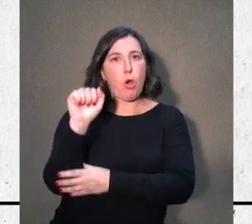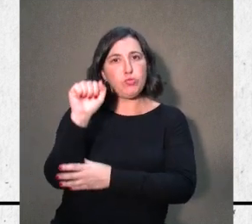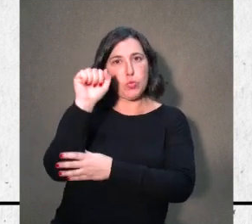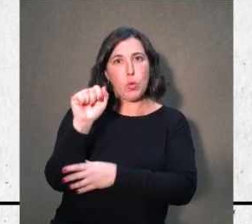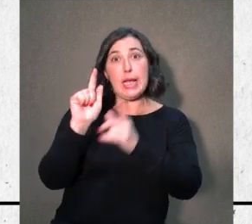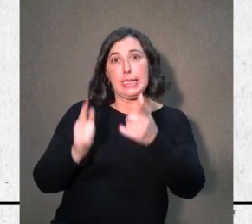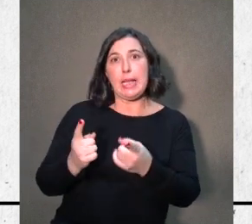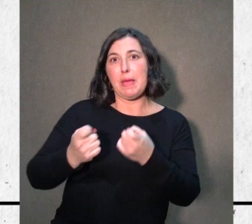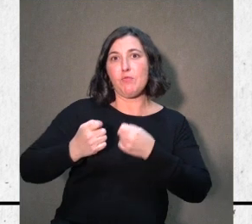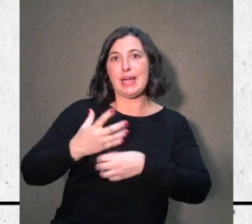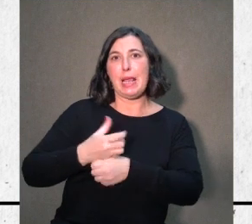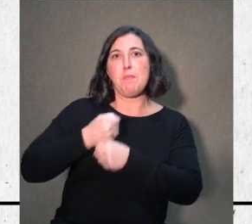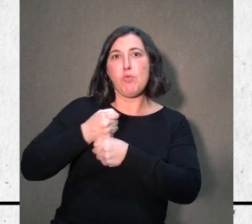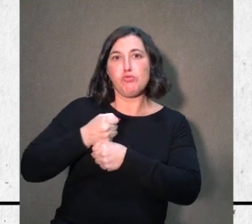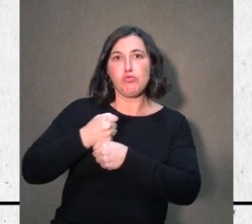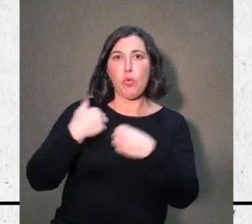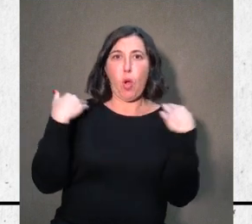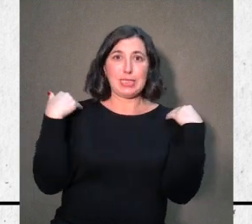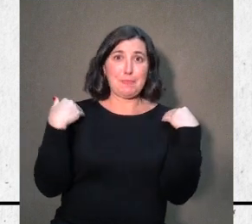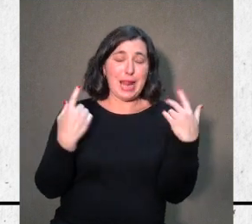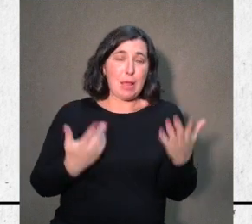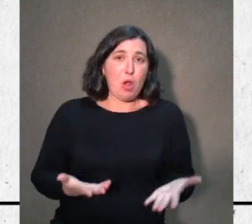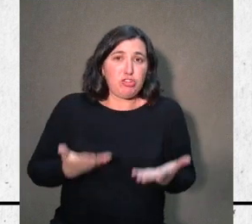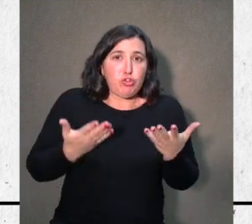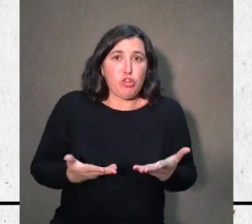necesitamos sostener un instrumento a veces 6 horas por día, ¿no?